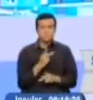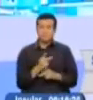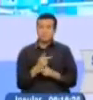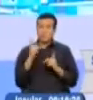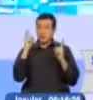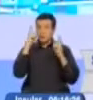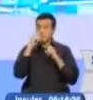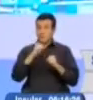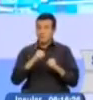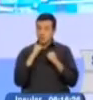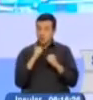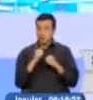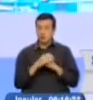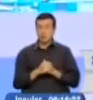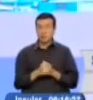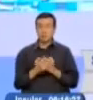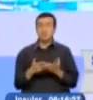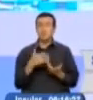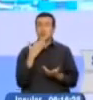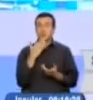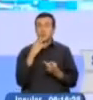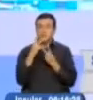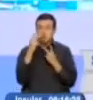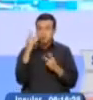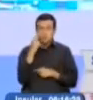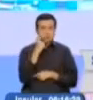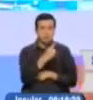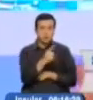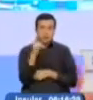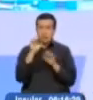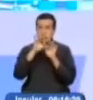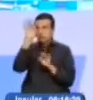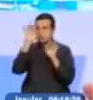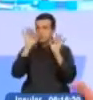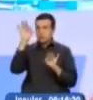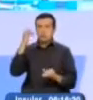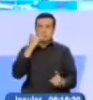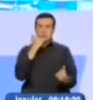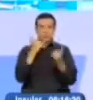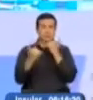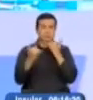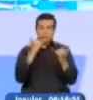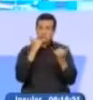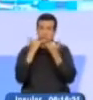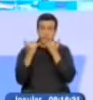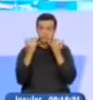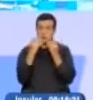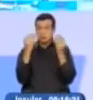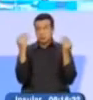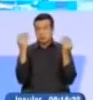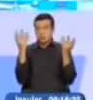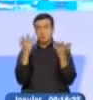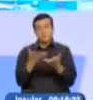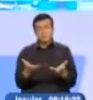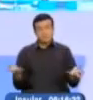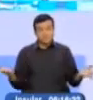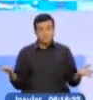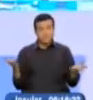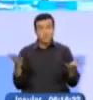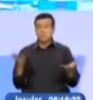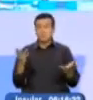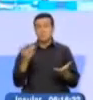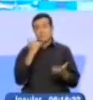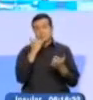muy difícil, muy dura, en la que hemos encontrado que los pronósticos fallaron. En mayor, en menor medida y por